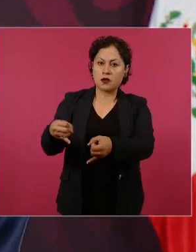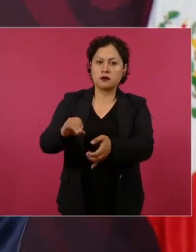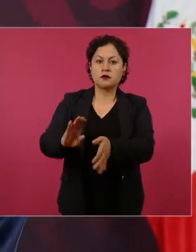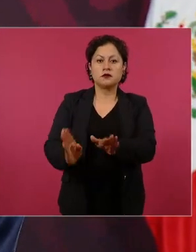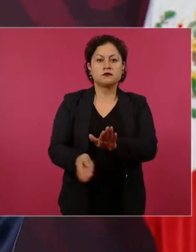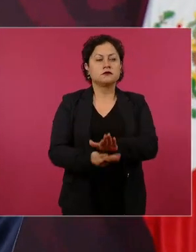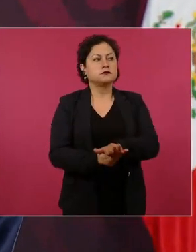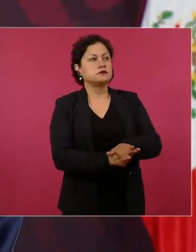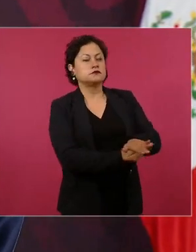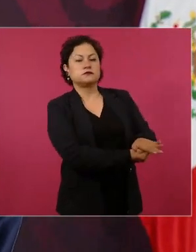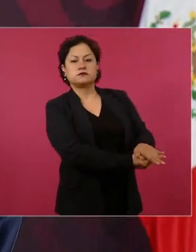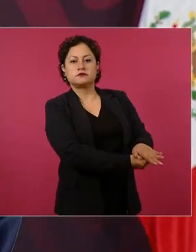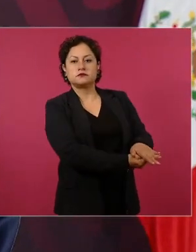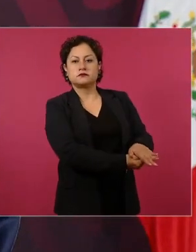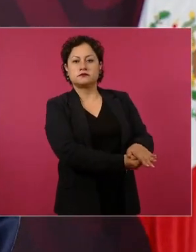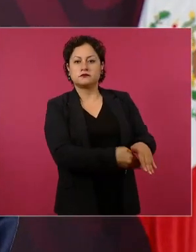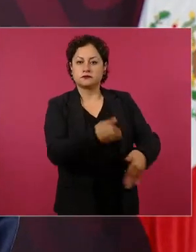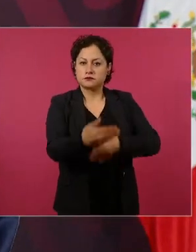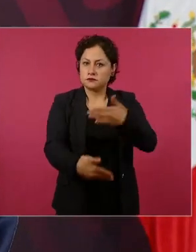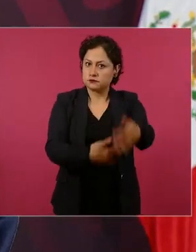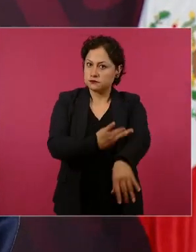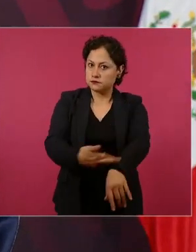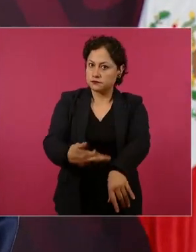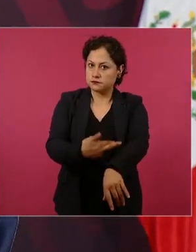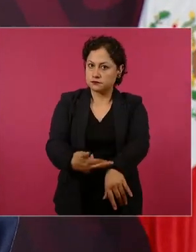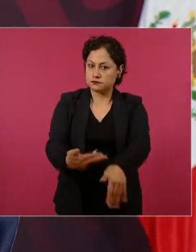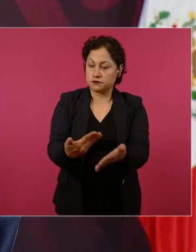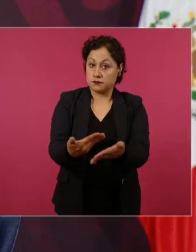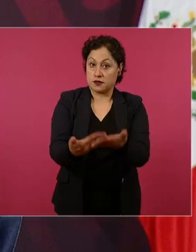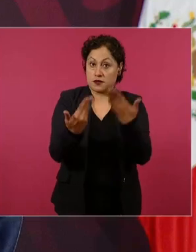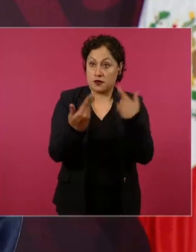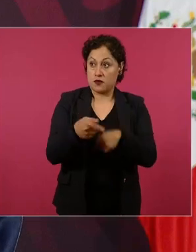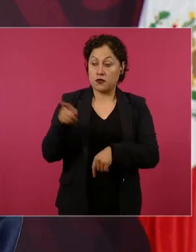Esa es la queja ahora de la Fiscalía General.